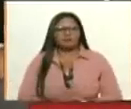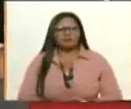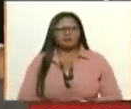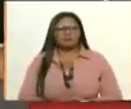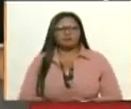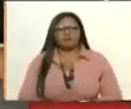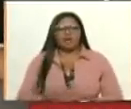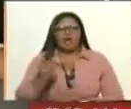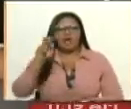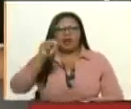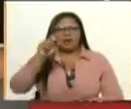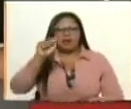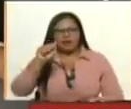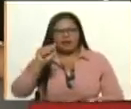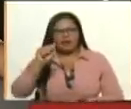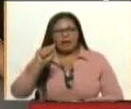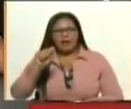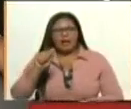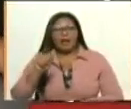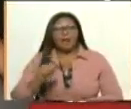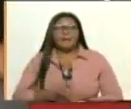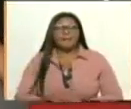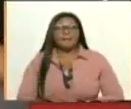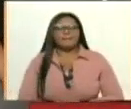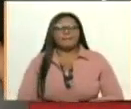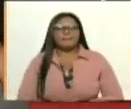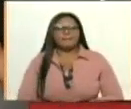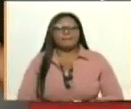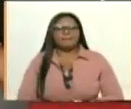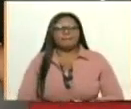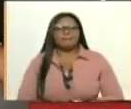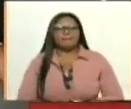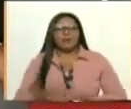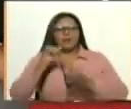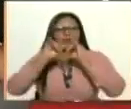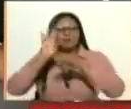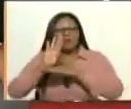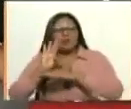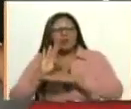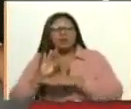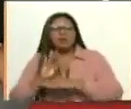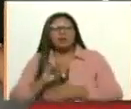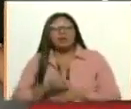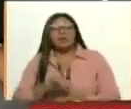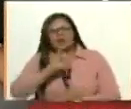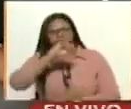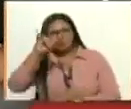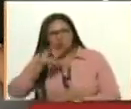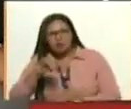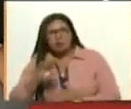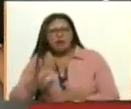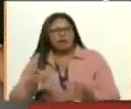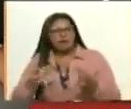Ana Torres, Pesebre Viviente, Maracaibo, Estado Zulia.